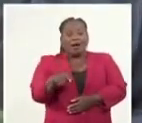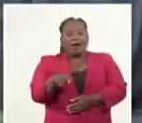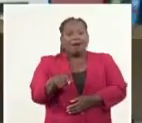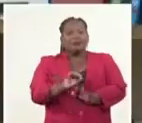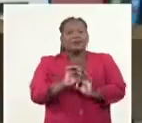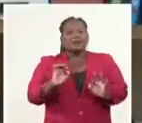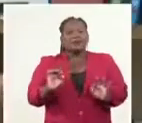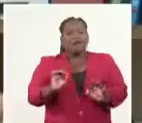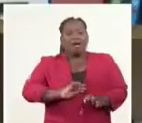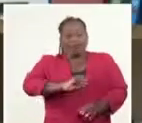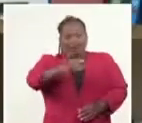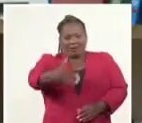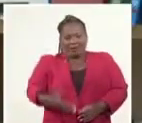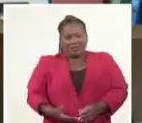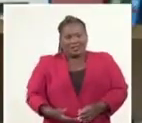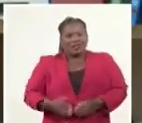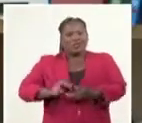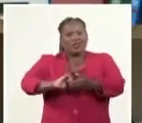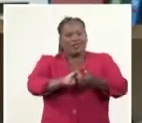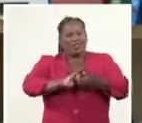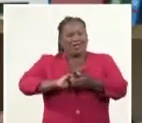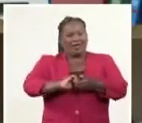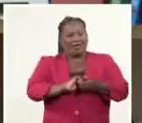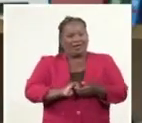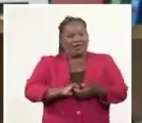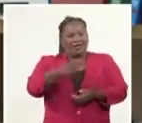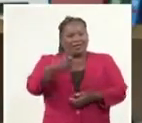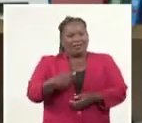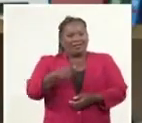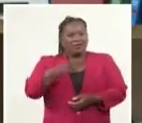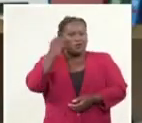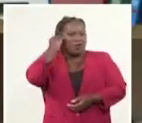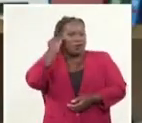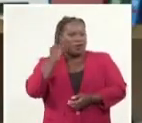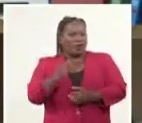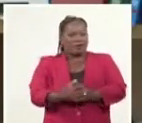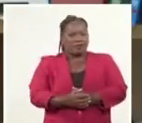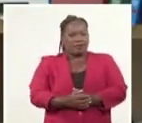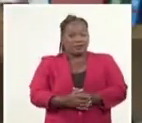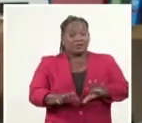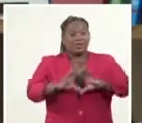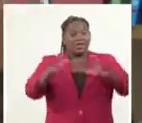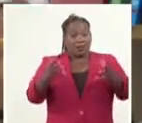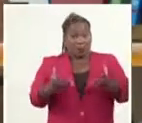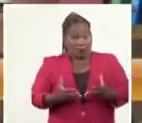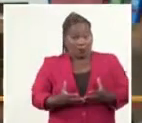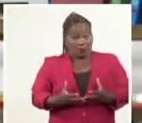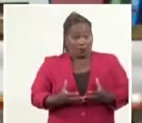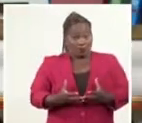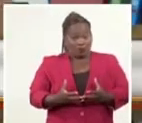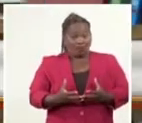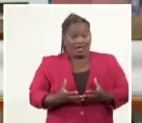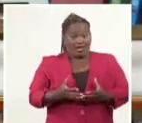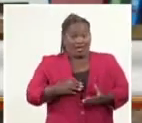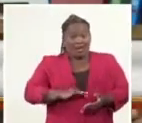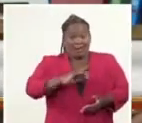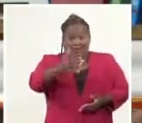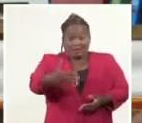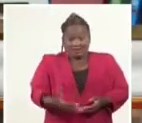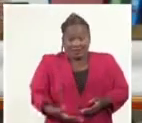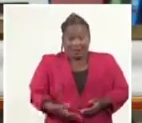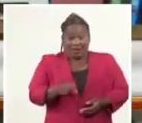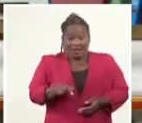la gestación solidaria, puntos vinculados a los derechos de las mujeres. En el mundo, esta maternidad subrogada, maternidad